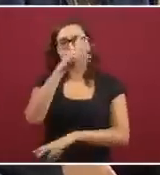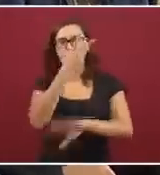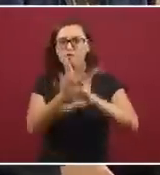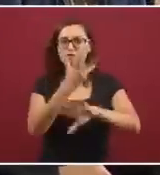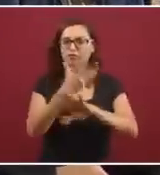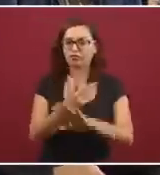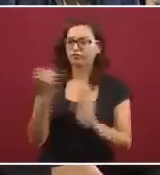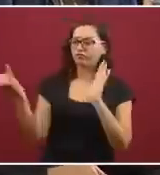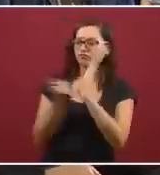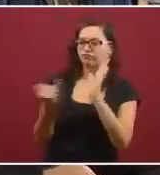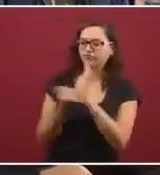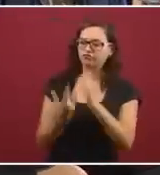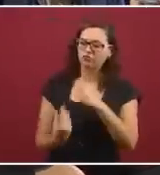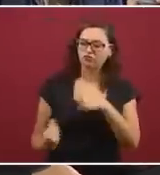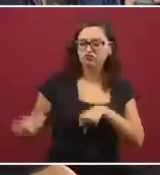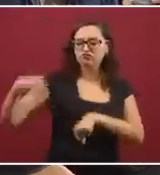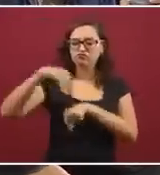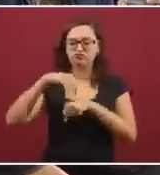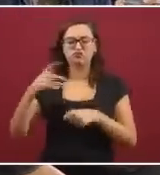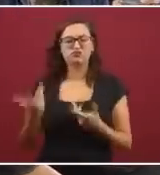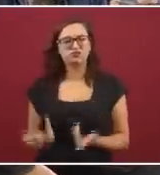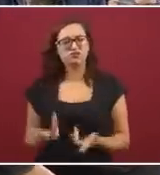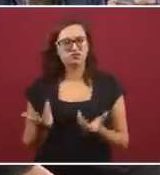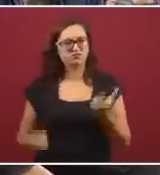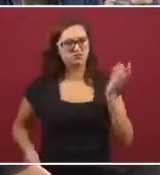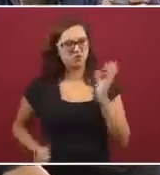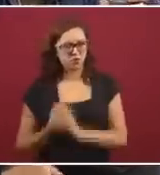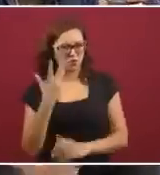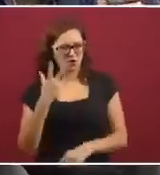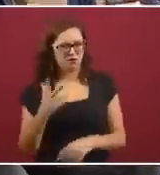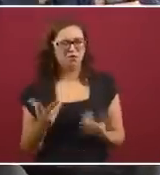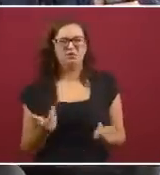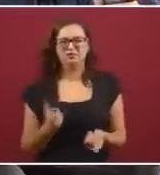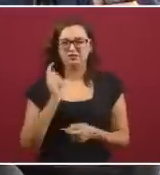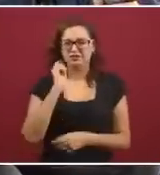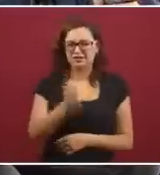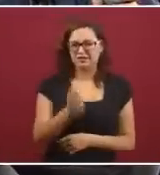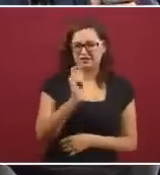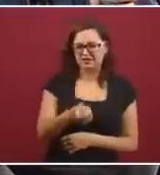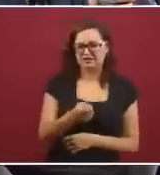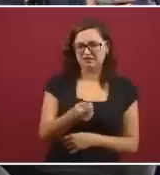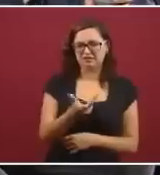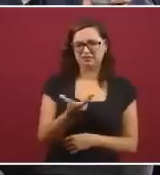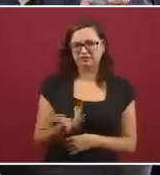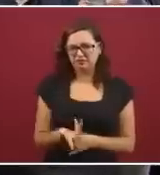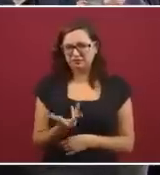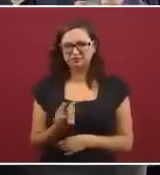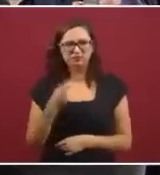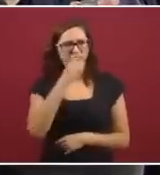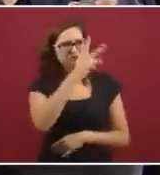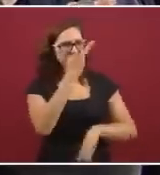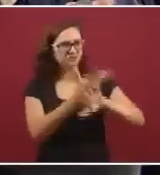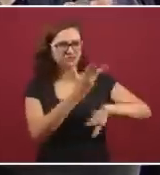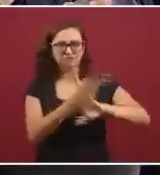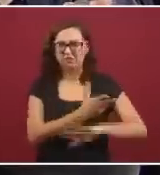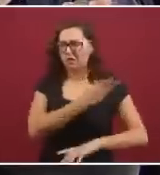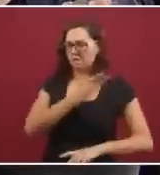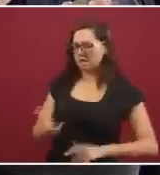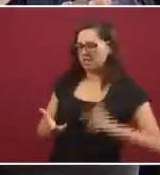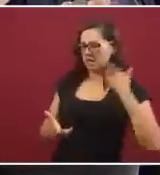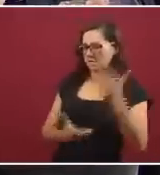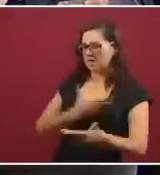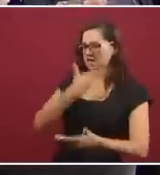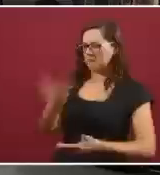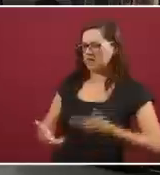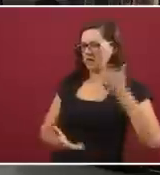esta nueva imposición de aranceles no significa que aunque se da méxico a las peticiones del presidente trump cada